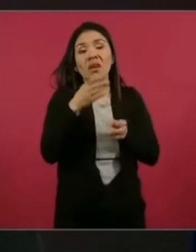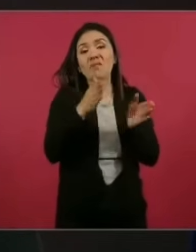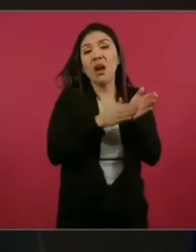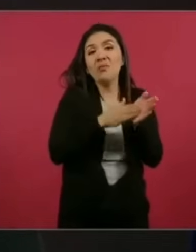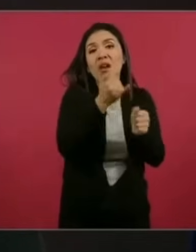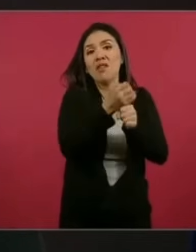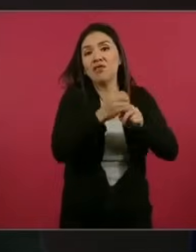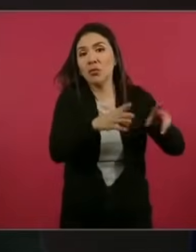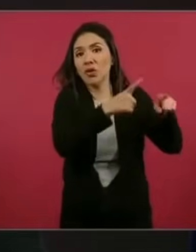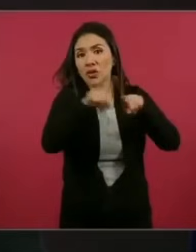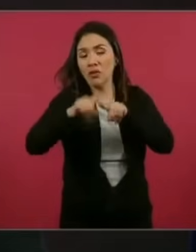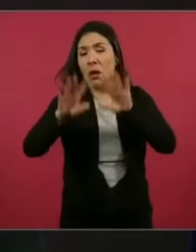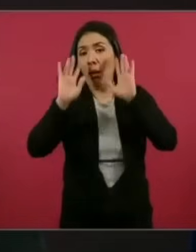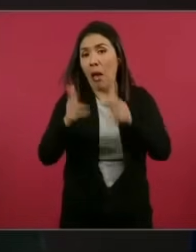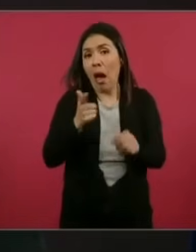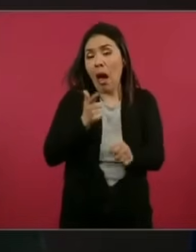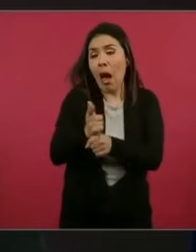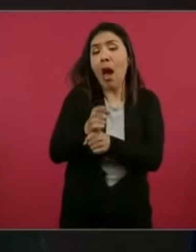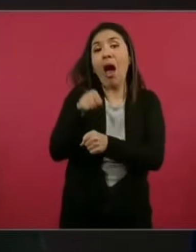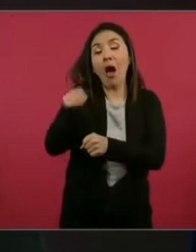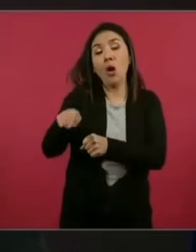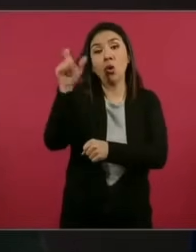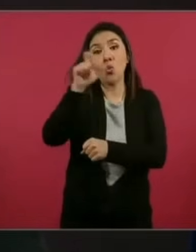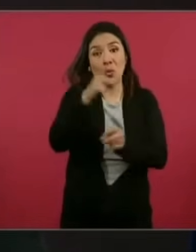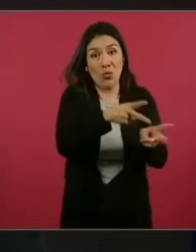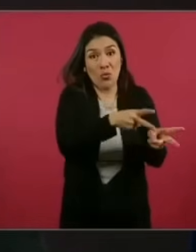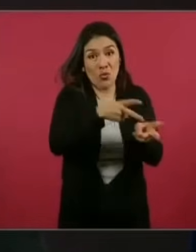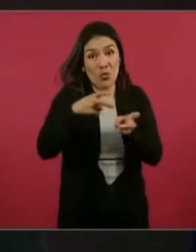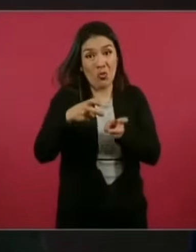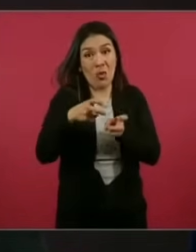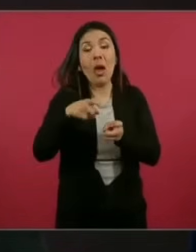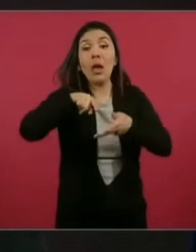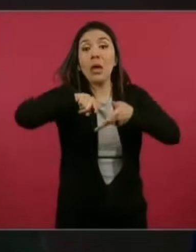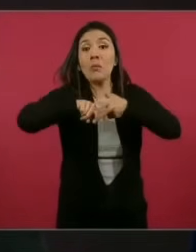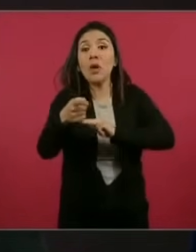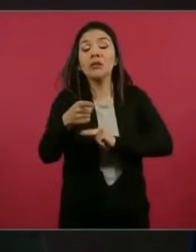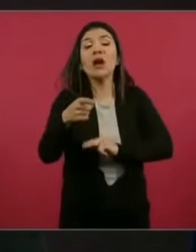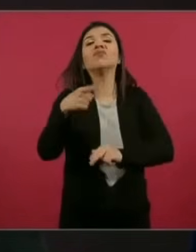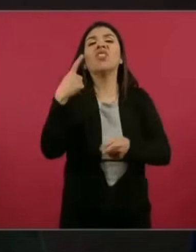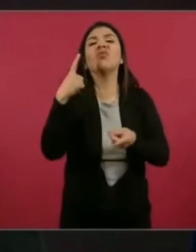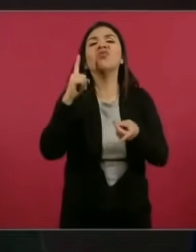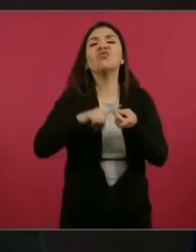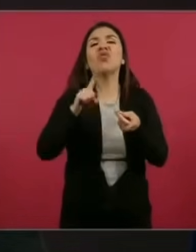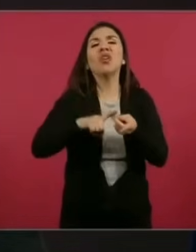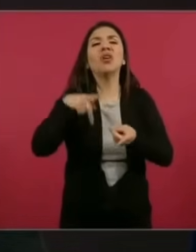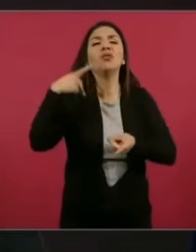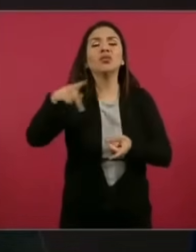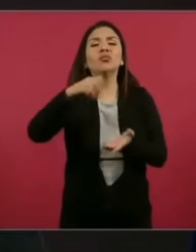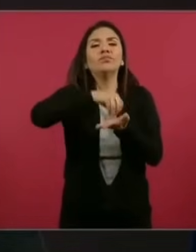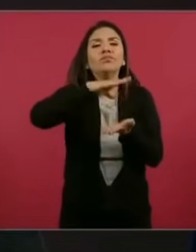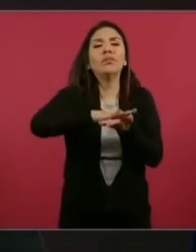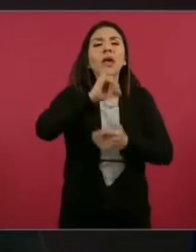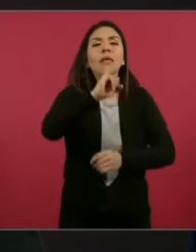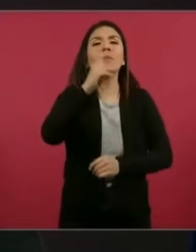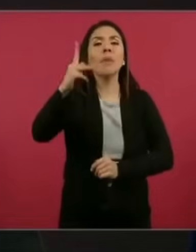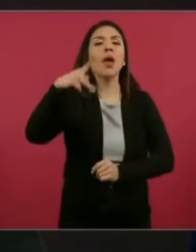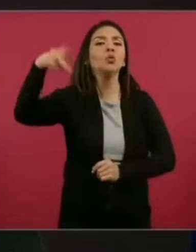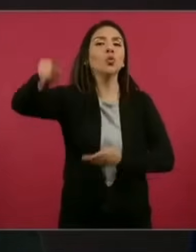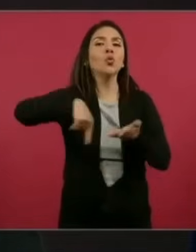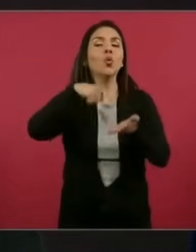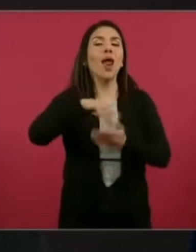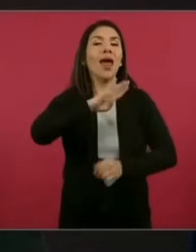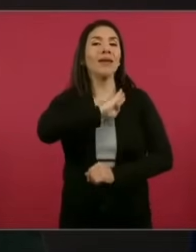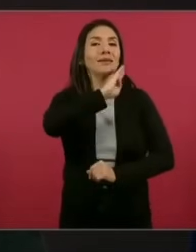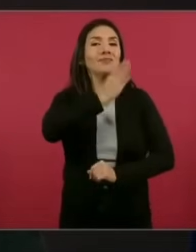Se identificó que el acceso a la aplicación durante la extracción fue desde direcciones IP registradas en España.